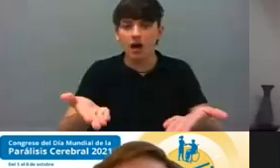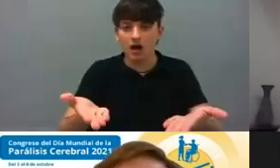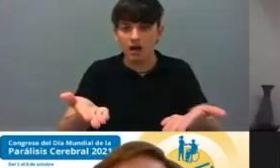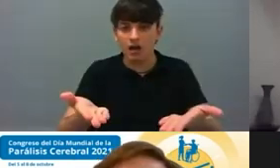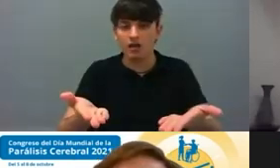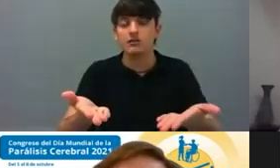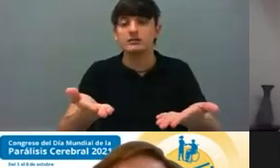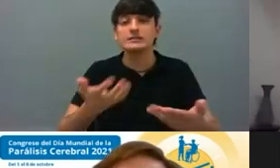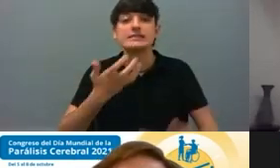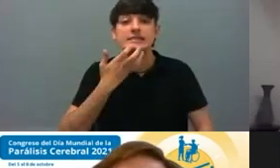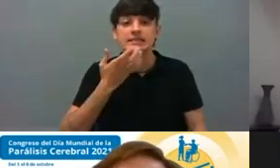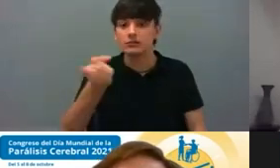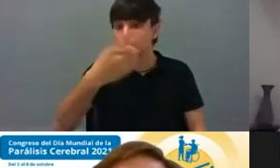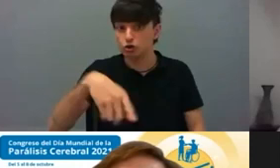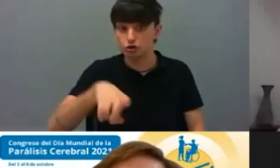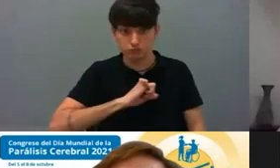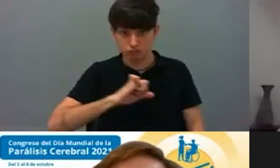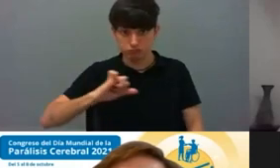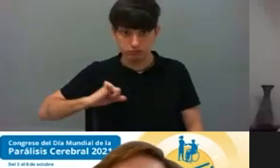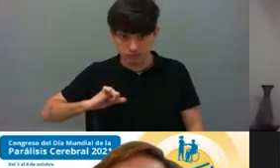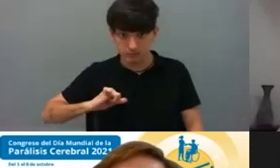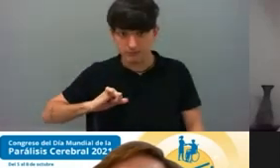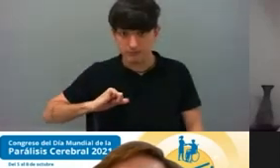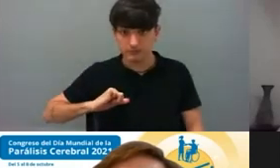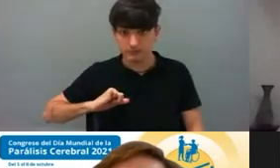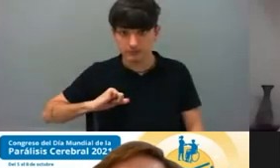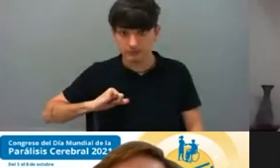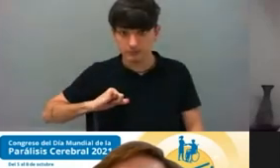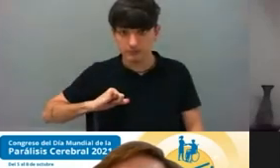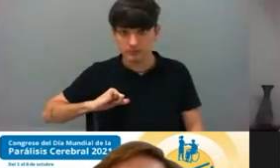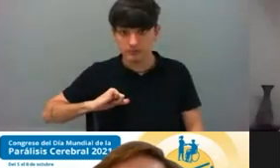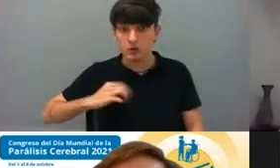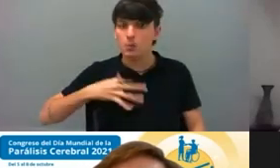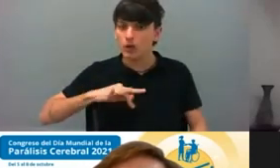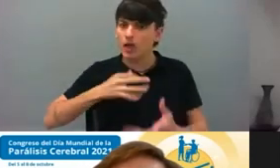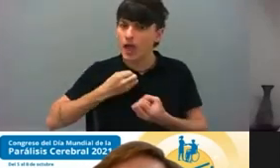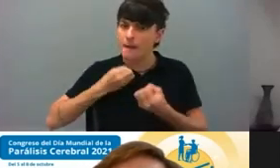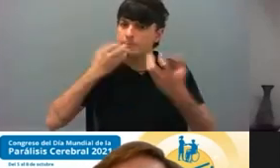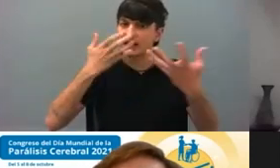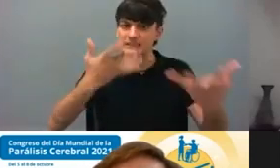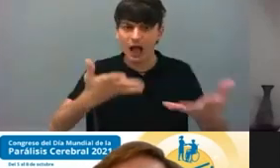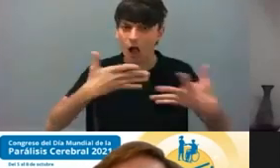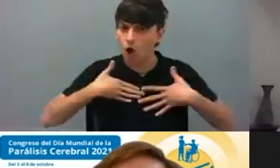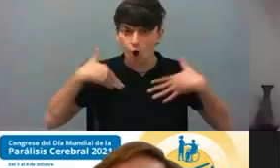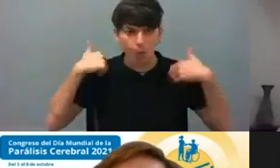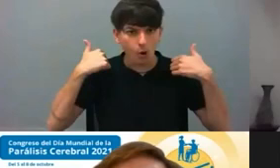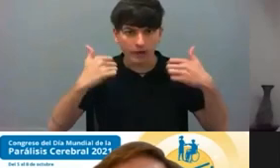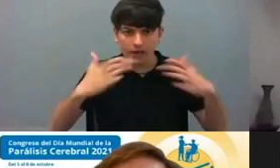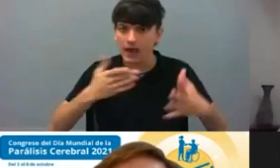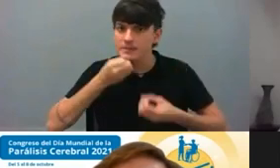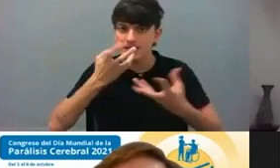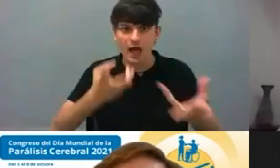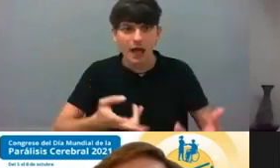cuando vosotros mismos podáis expresaros por cualquier medio,